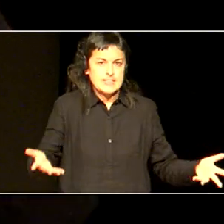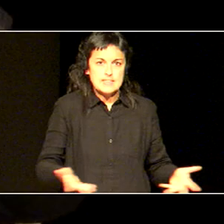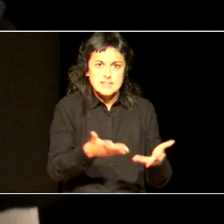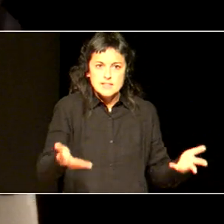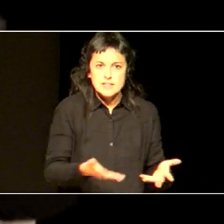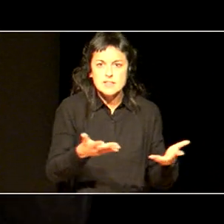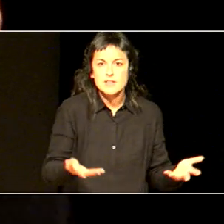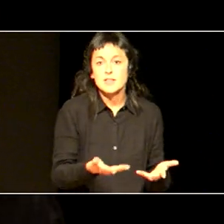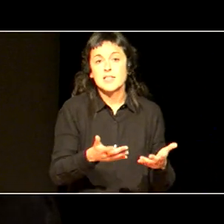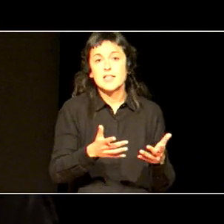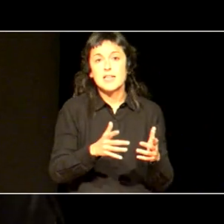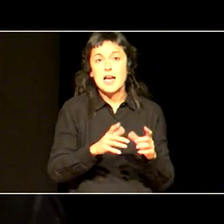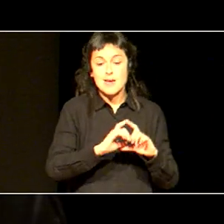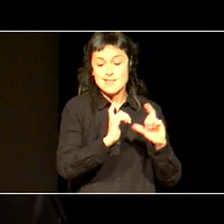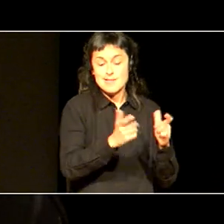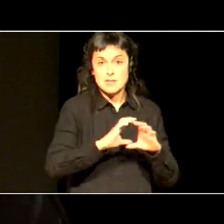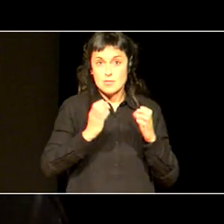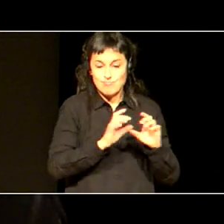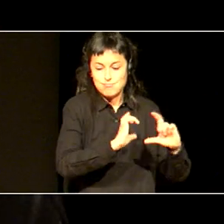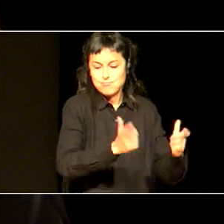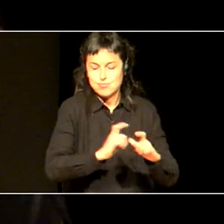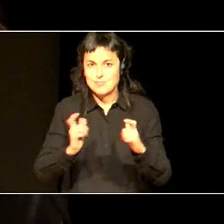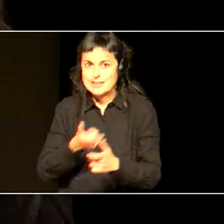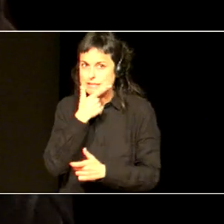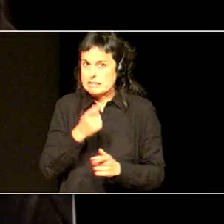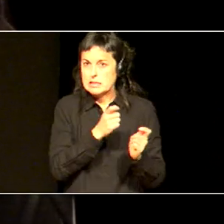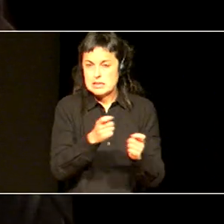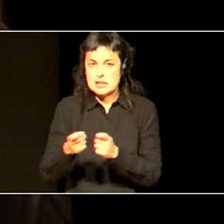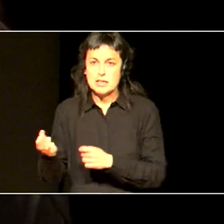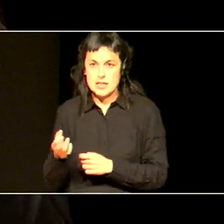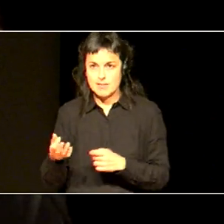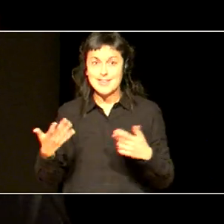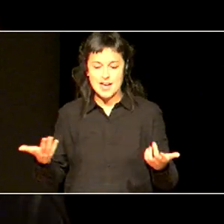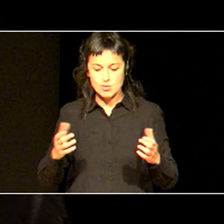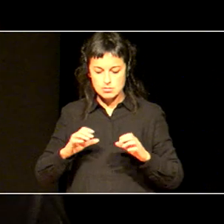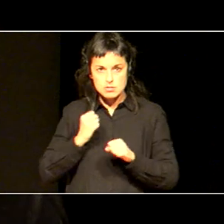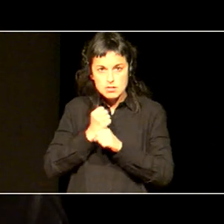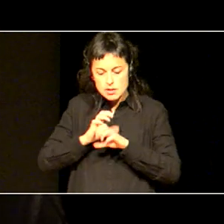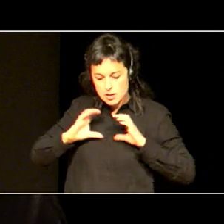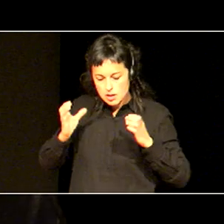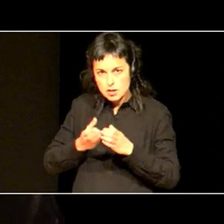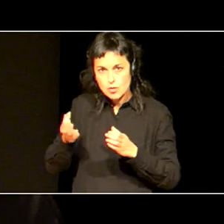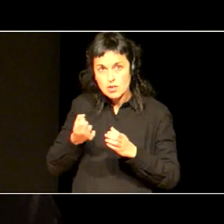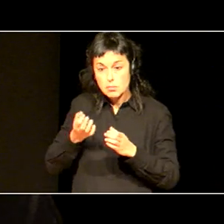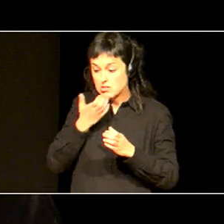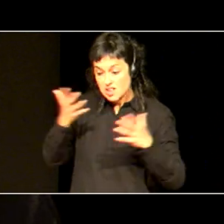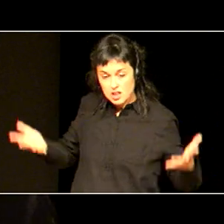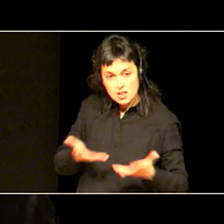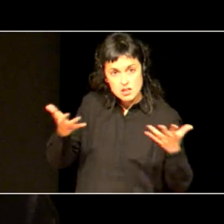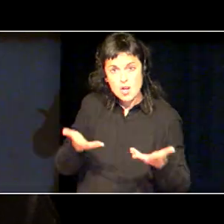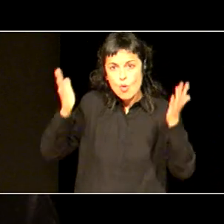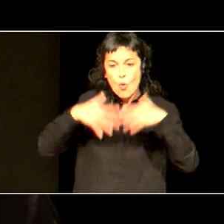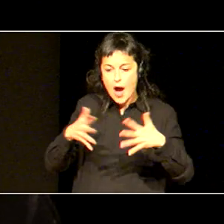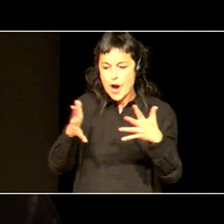las reuniones de equipo, porque si no es una panacea, hay que trabajar en equipo, pero no se ayuda, no se fomenta y no se pone la